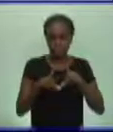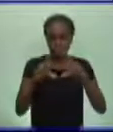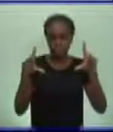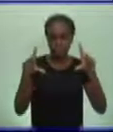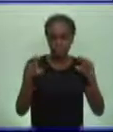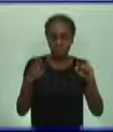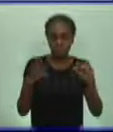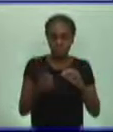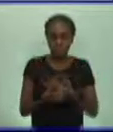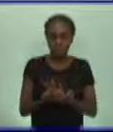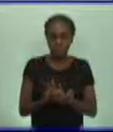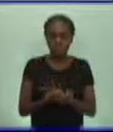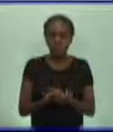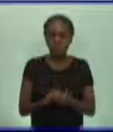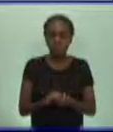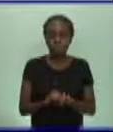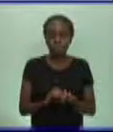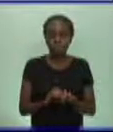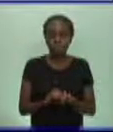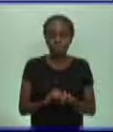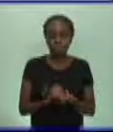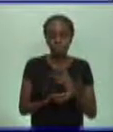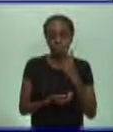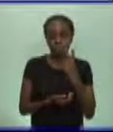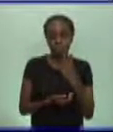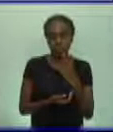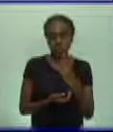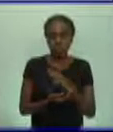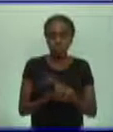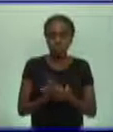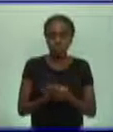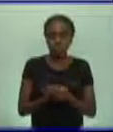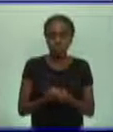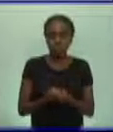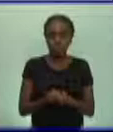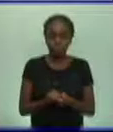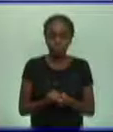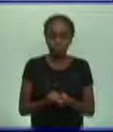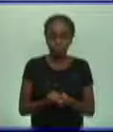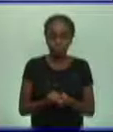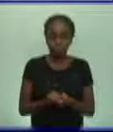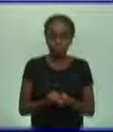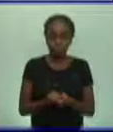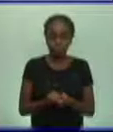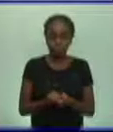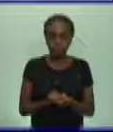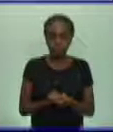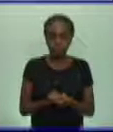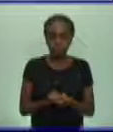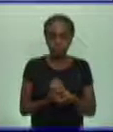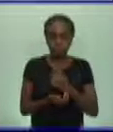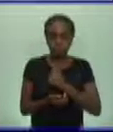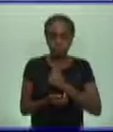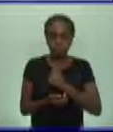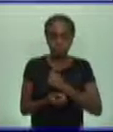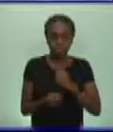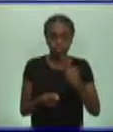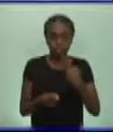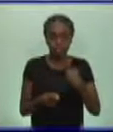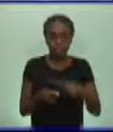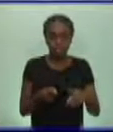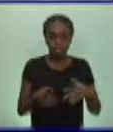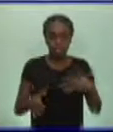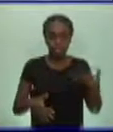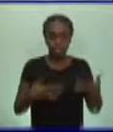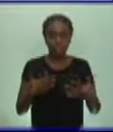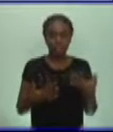la calabaza y el mamoncillo. Ahora les propongo otra actividad.